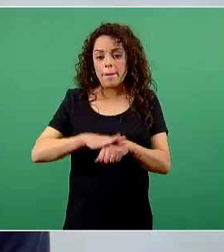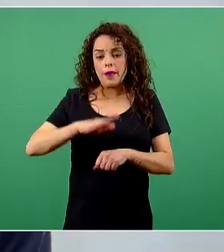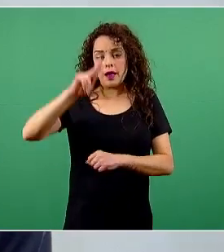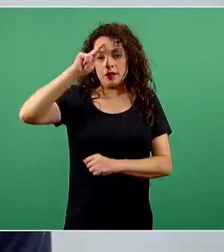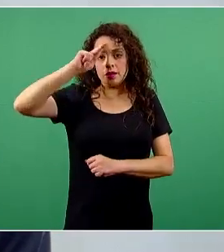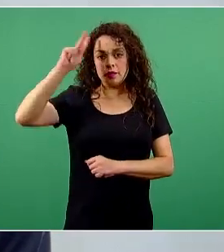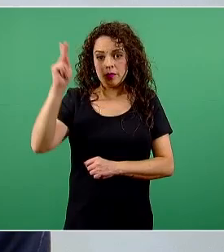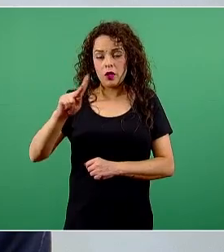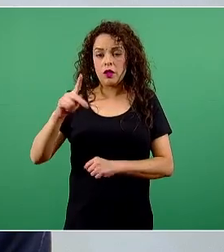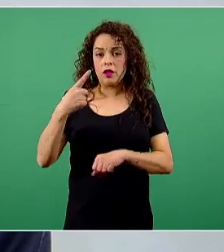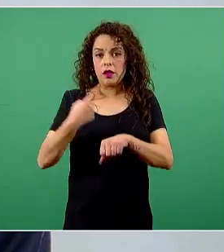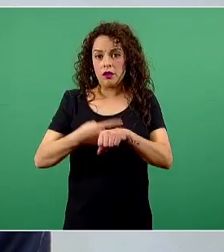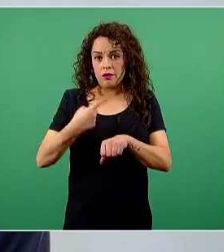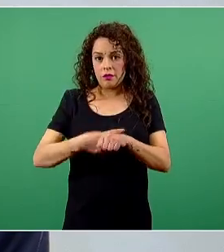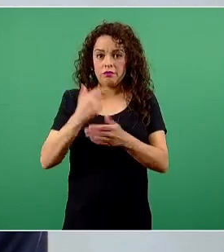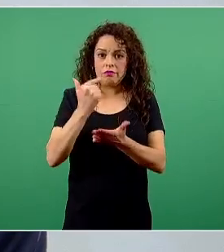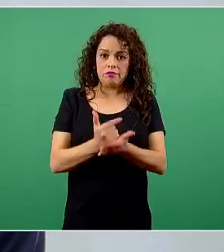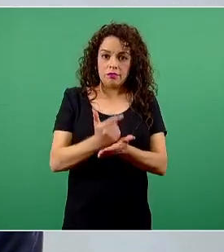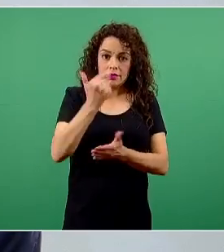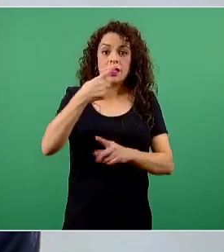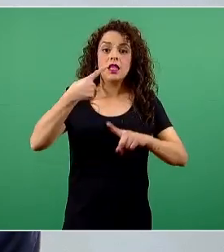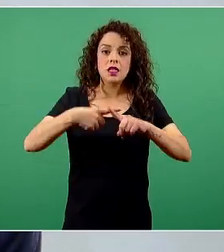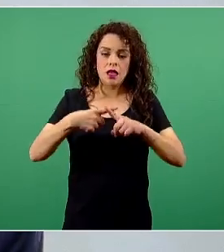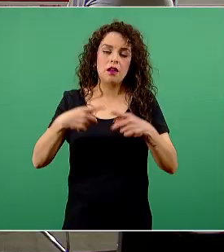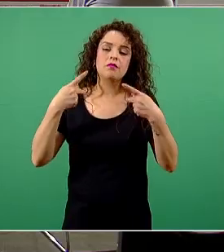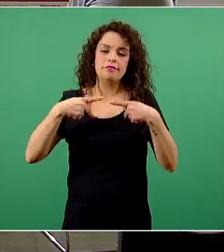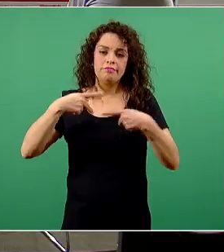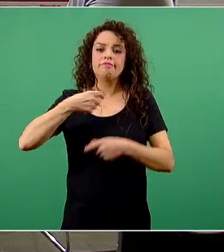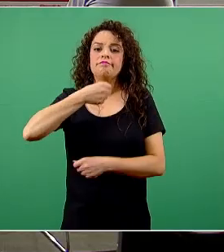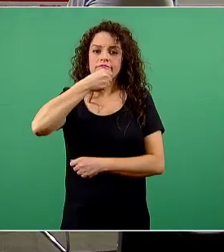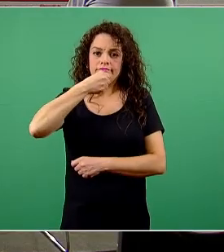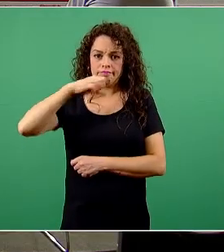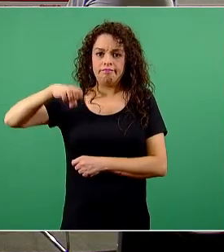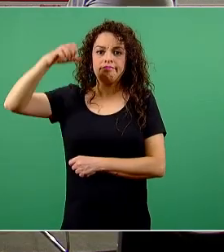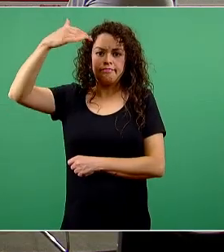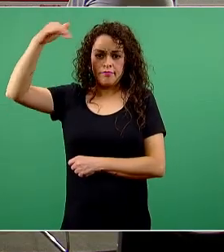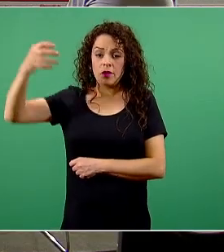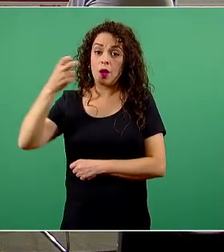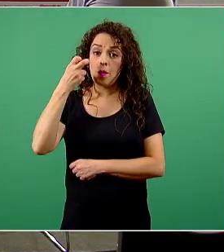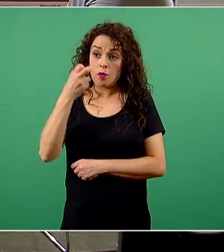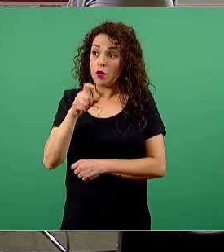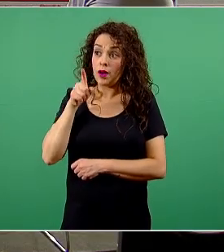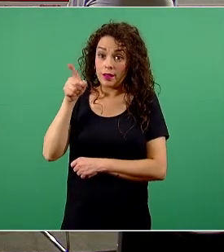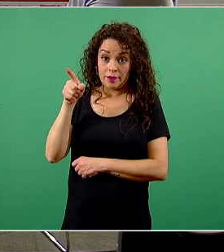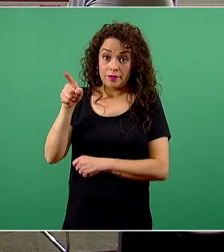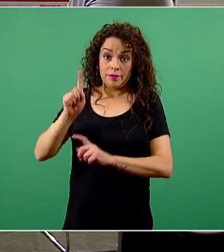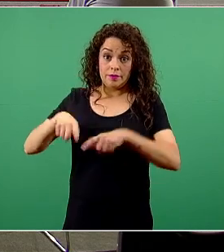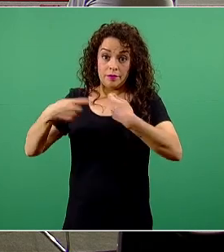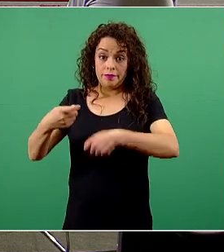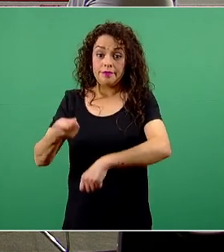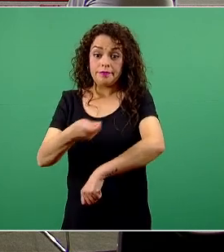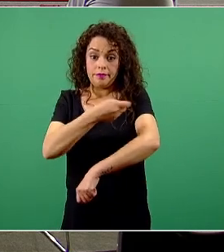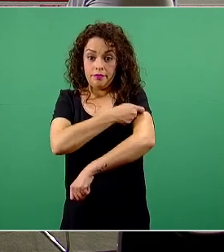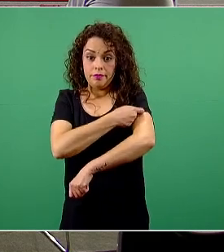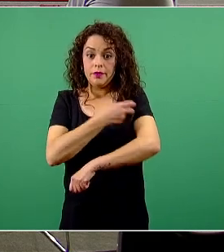de cuando llegan a infectarse, y esos fueron los adultos mayores. Por eso la vacunación de los adultos mayores